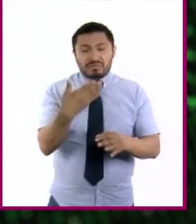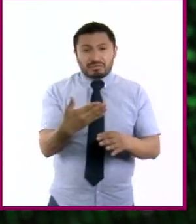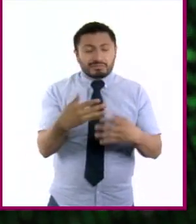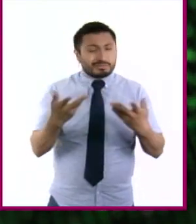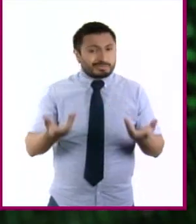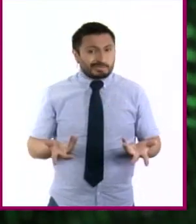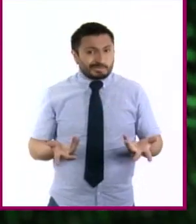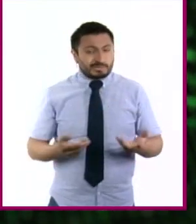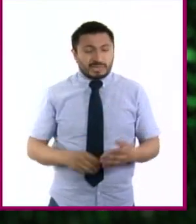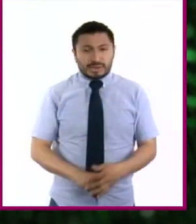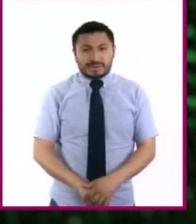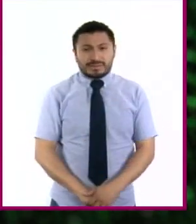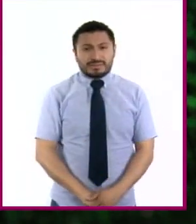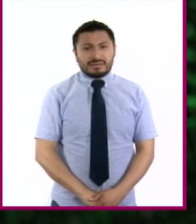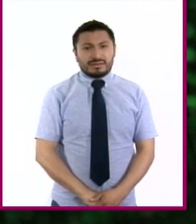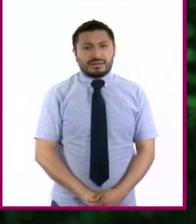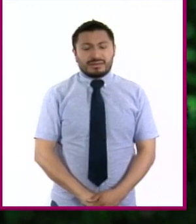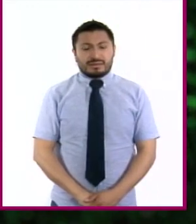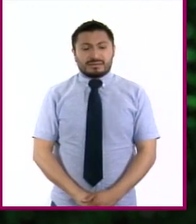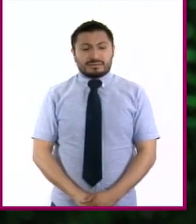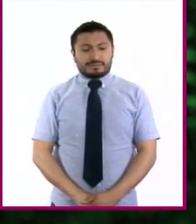con el